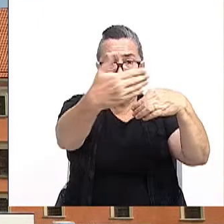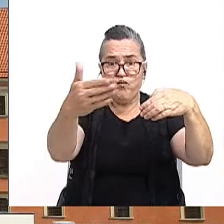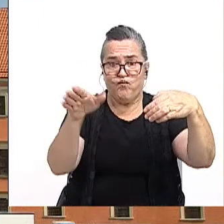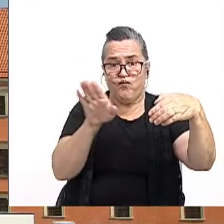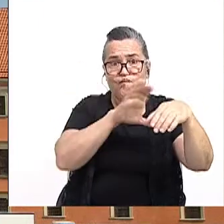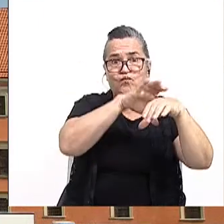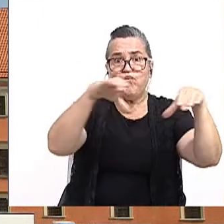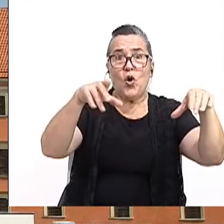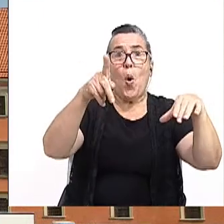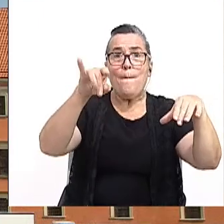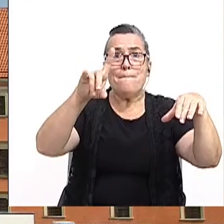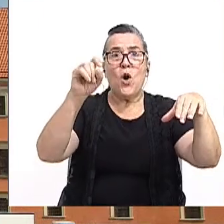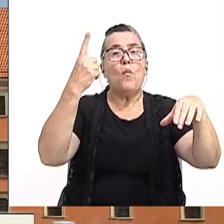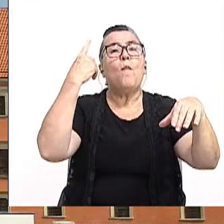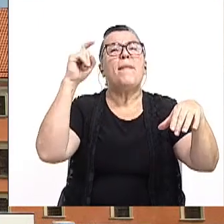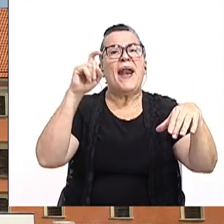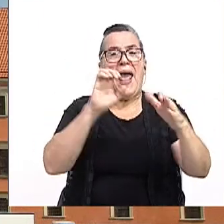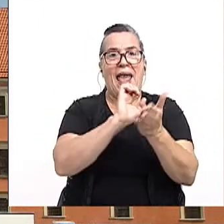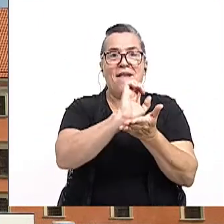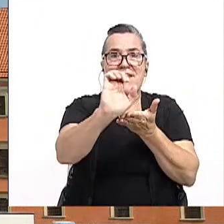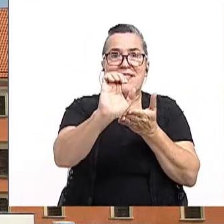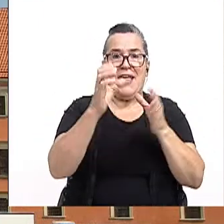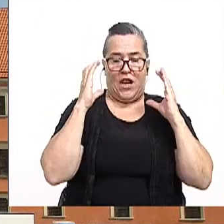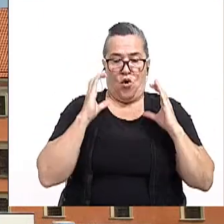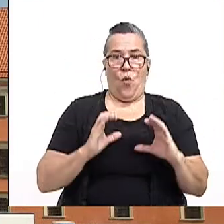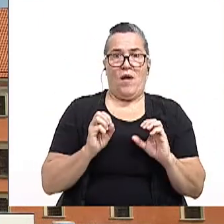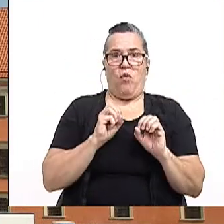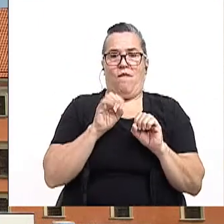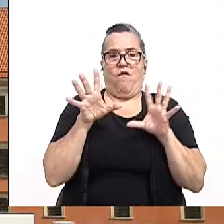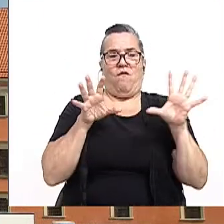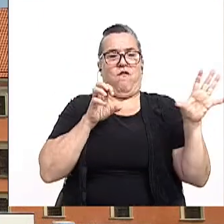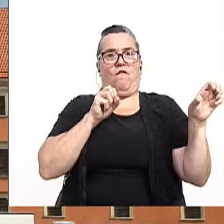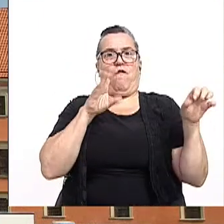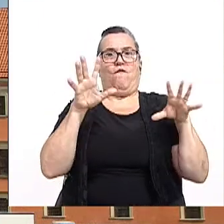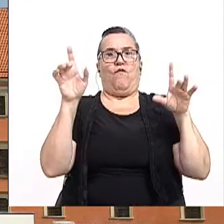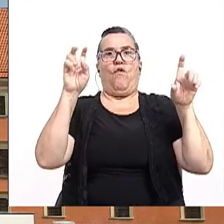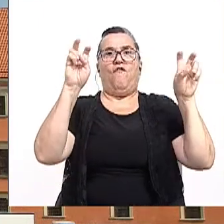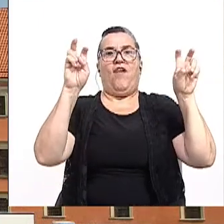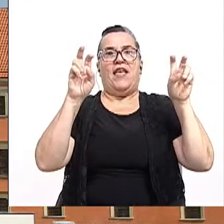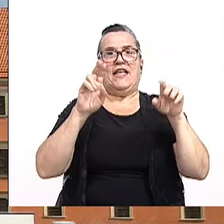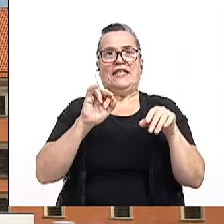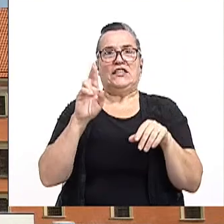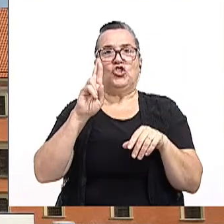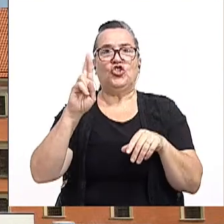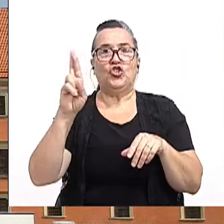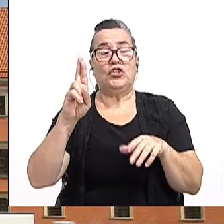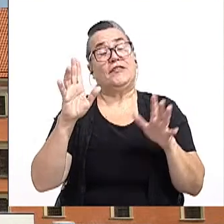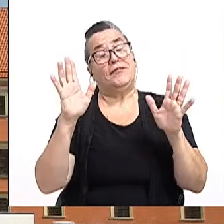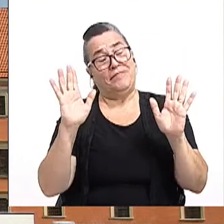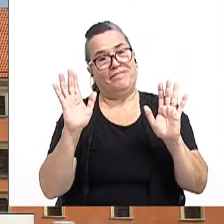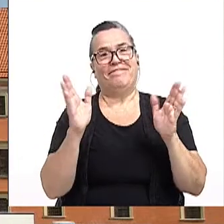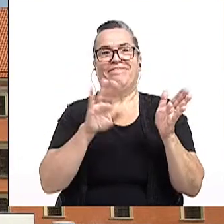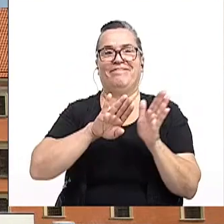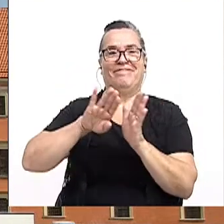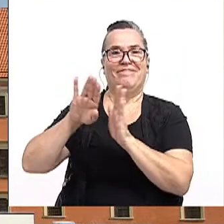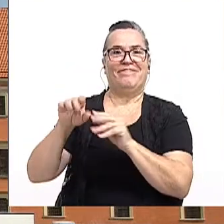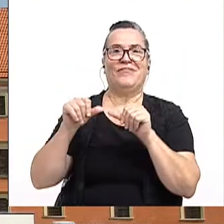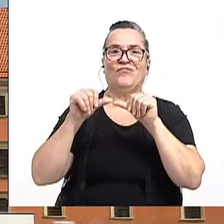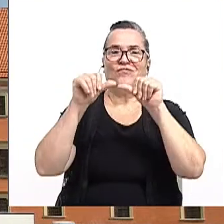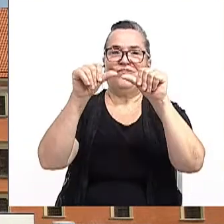plomo. Y esto porque su cuerpo emitía radiaciones. Bueno, vamos a continuar